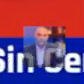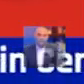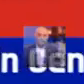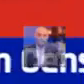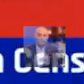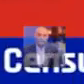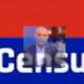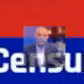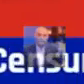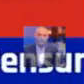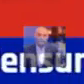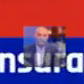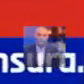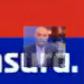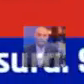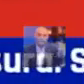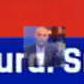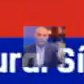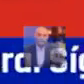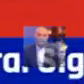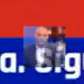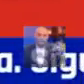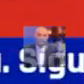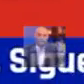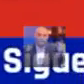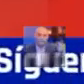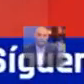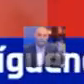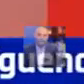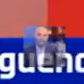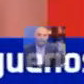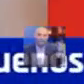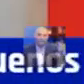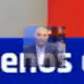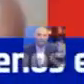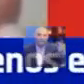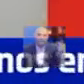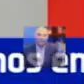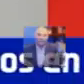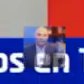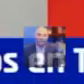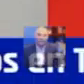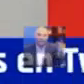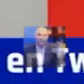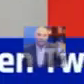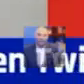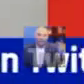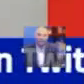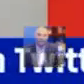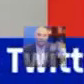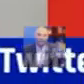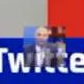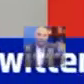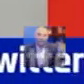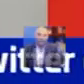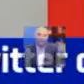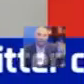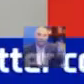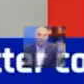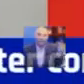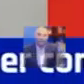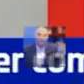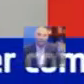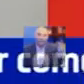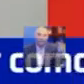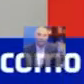que las condonaciones se realizaron en el periodo de entre 2007 y 2015,